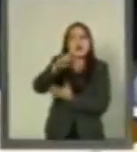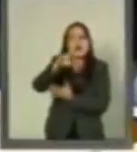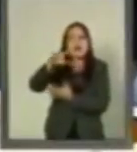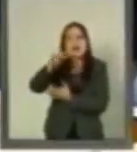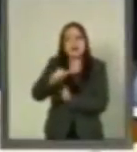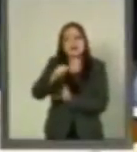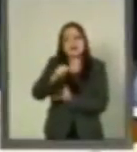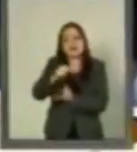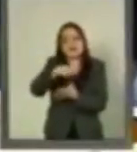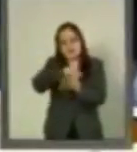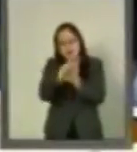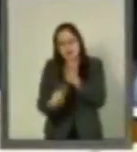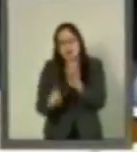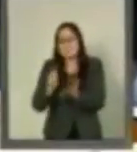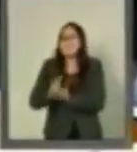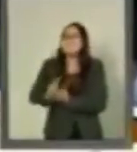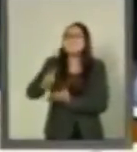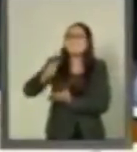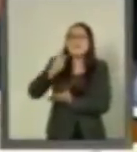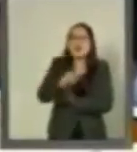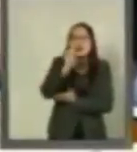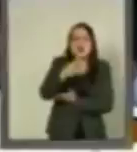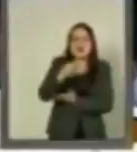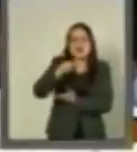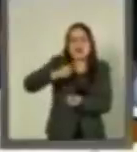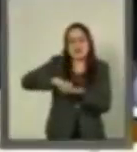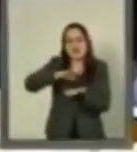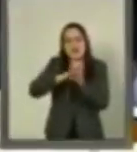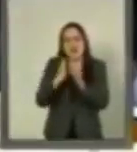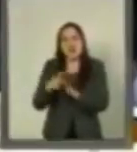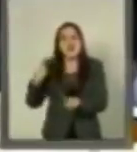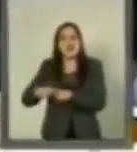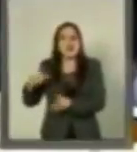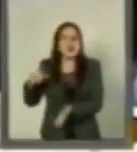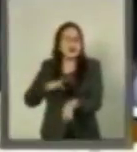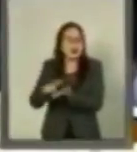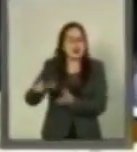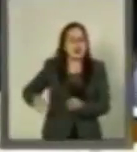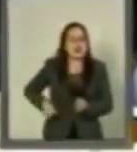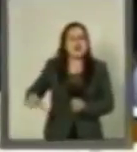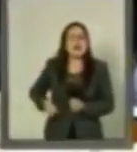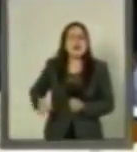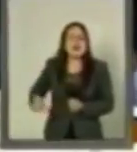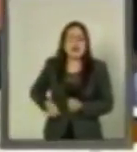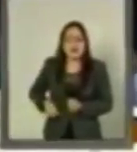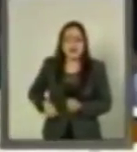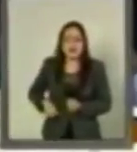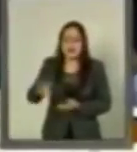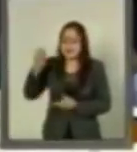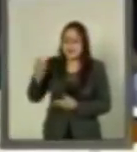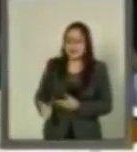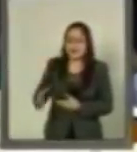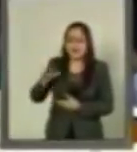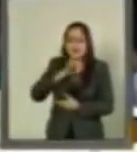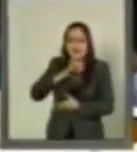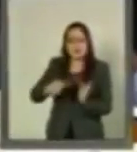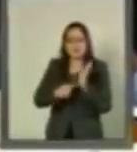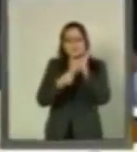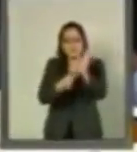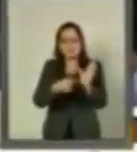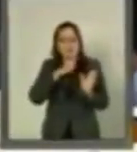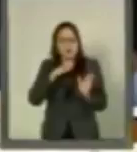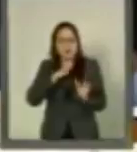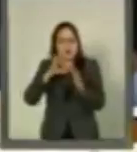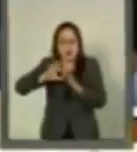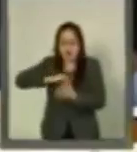Azar. Todo esto con el aval de los gobiernos, porque demuestro en el informe que le